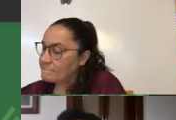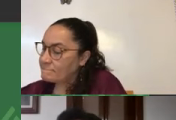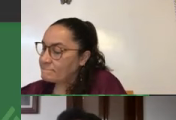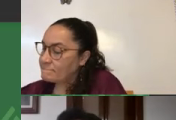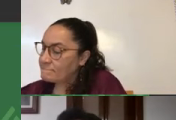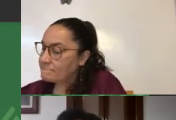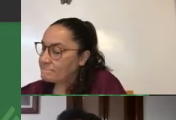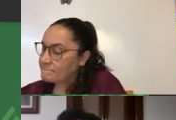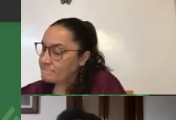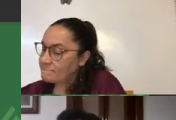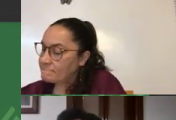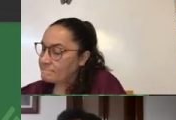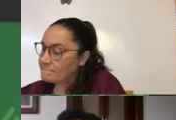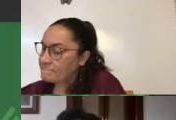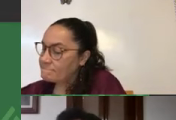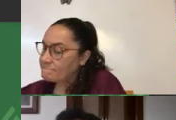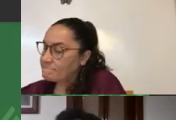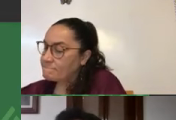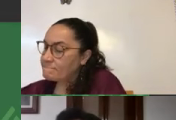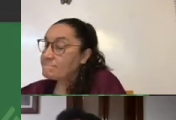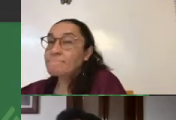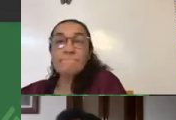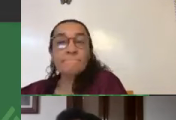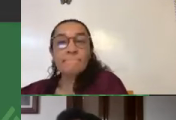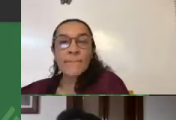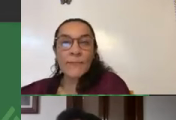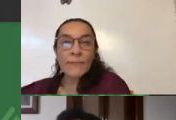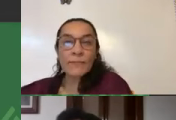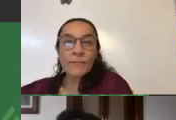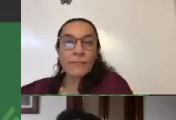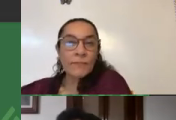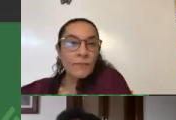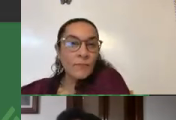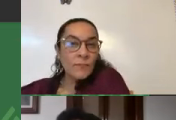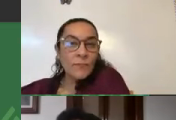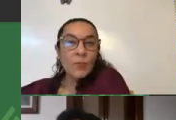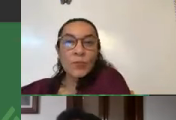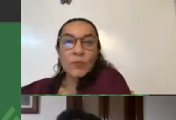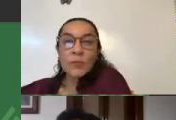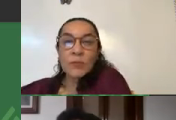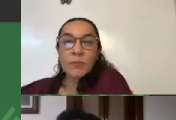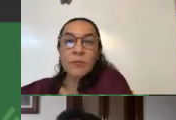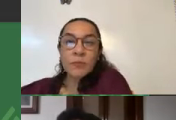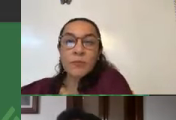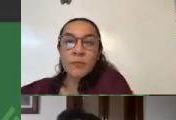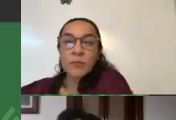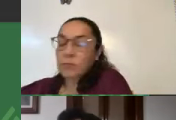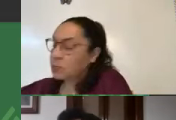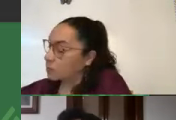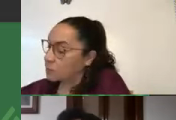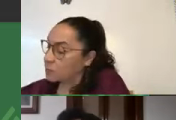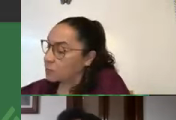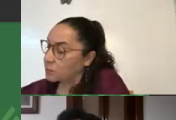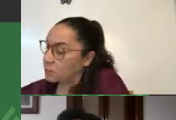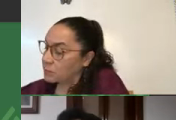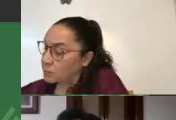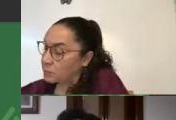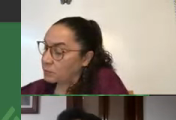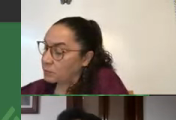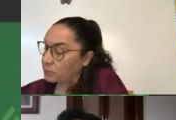En otro sentido, se propone aumentar de 7 a 21 días el periodo en el que se deben tomar